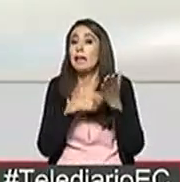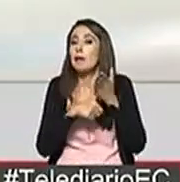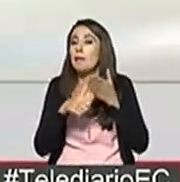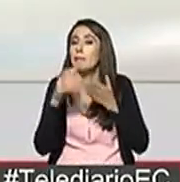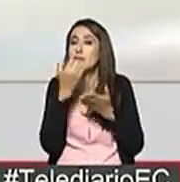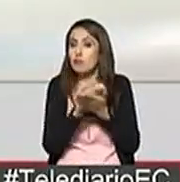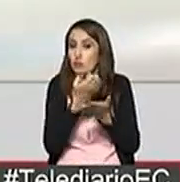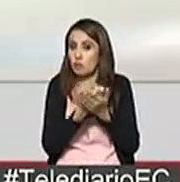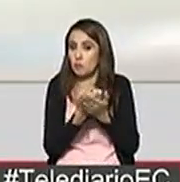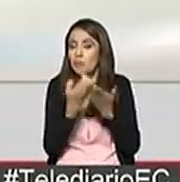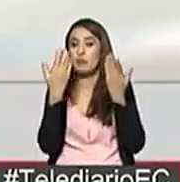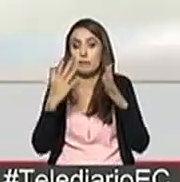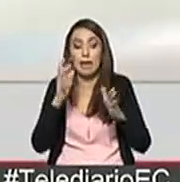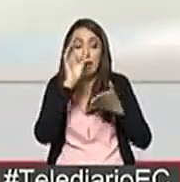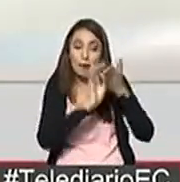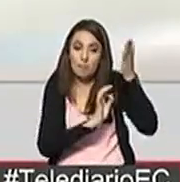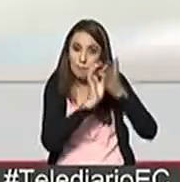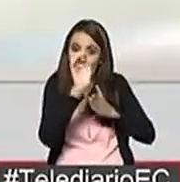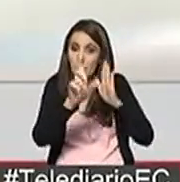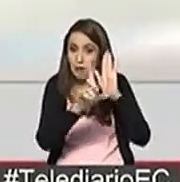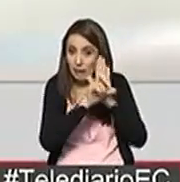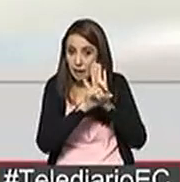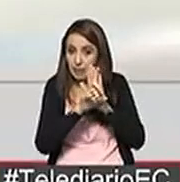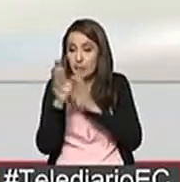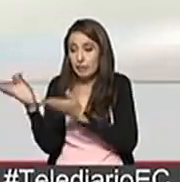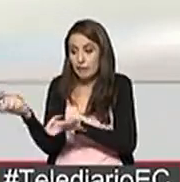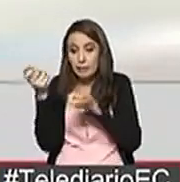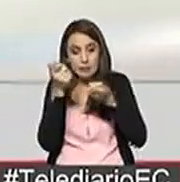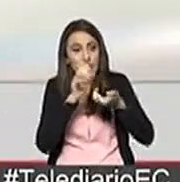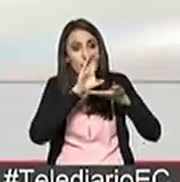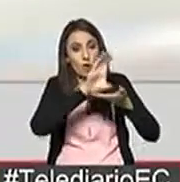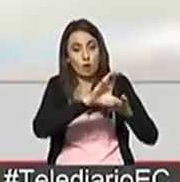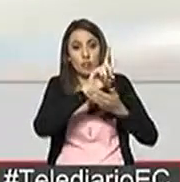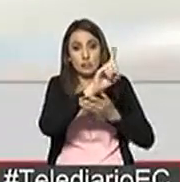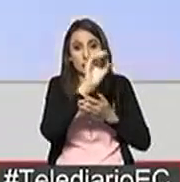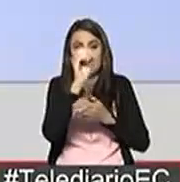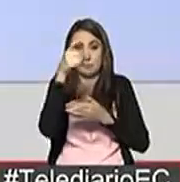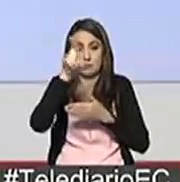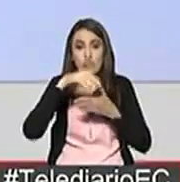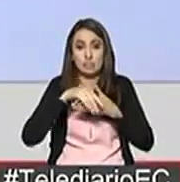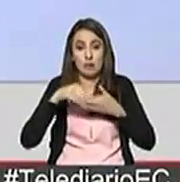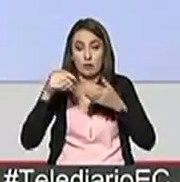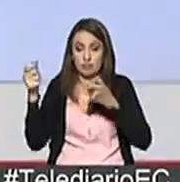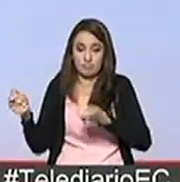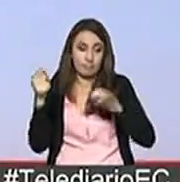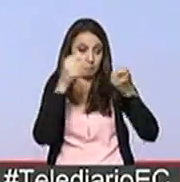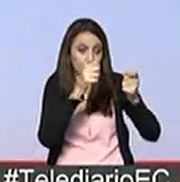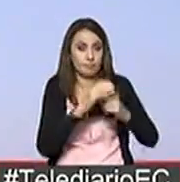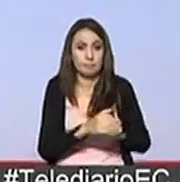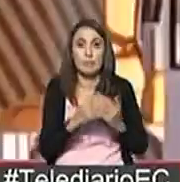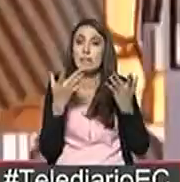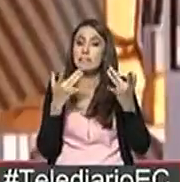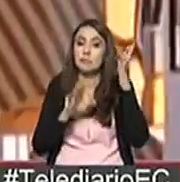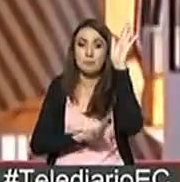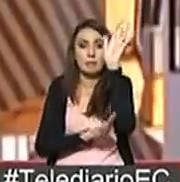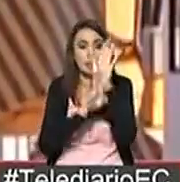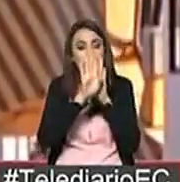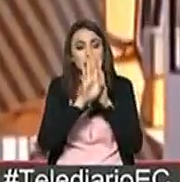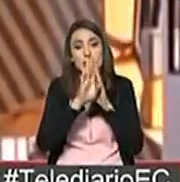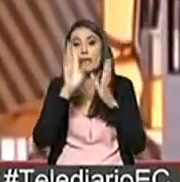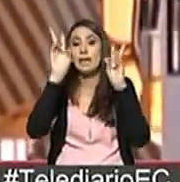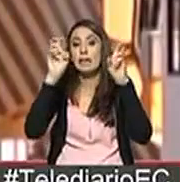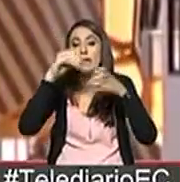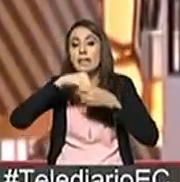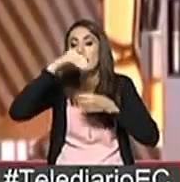que se apruebe la ley, tendrá que capitalizar al Banco Central en alrededor de 100 millones de dólares. Se espera un crecimiento en los niveles de exportación